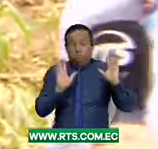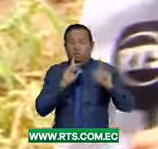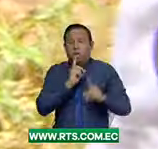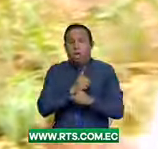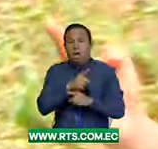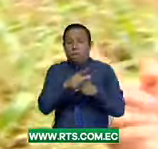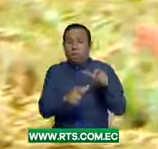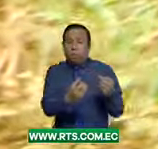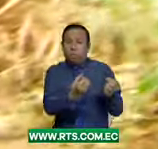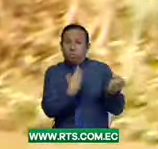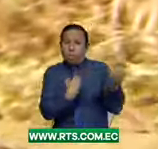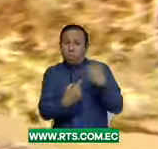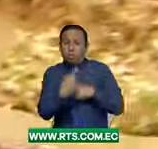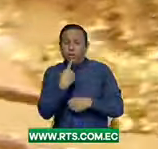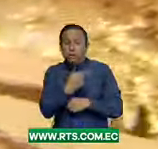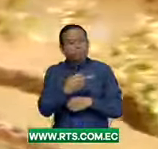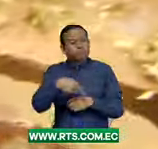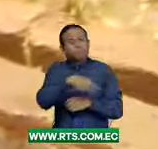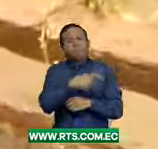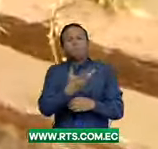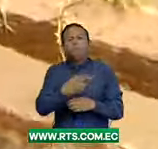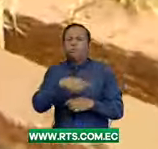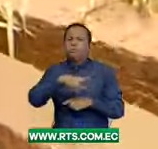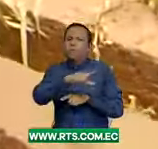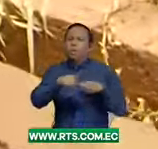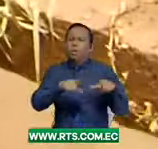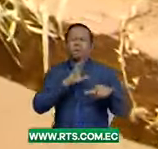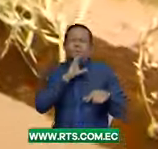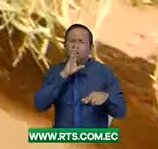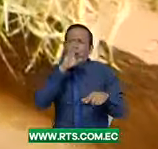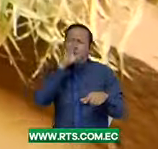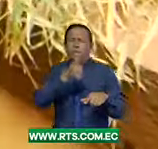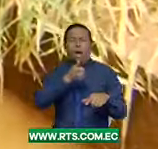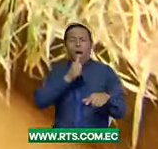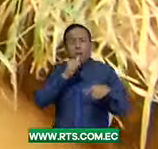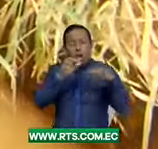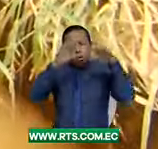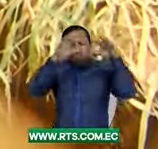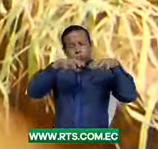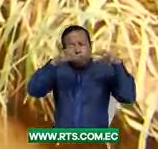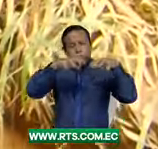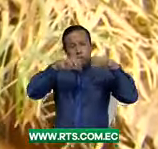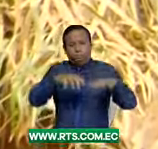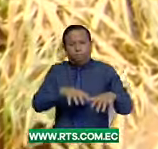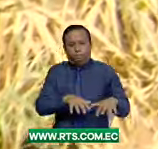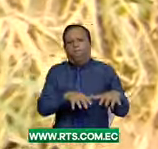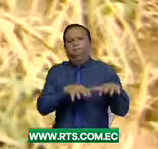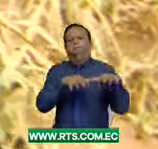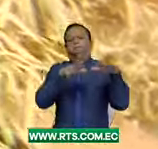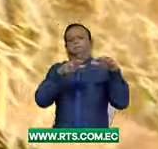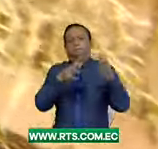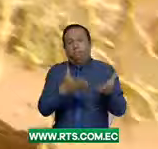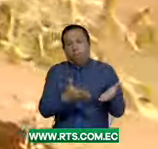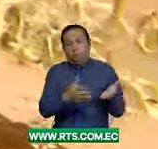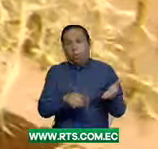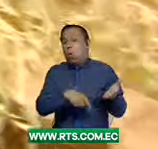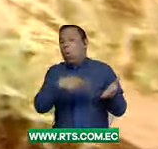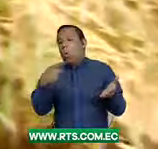perjudicados y las perjudicadas, siempre se inunda cada vez que empiezan los intensos aguaceros. Y del lado